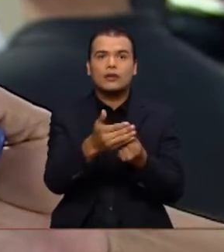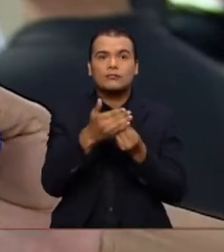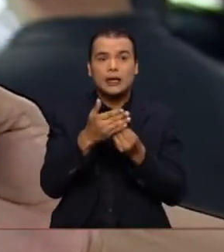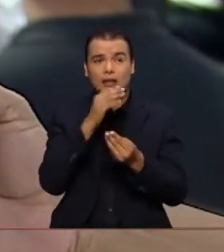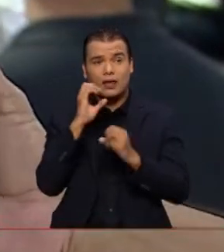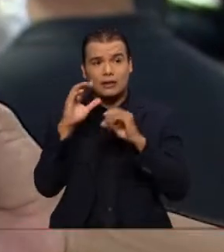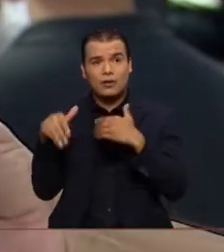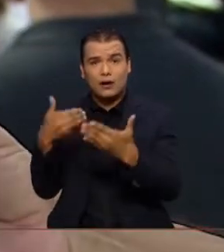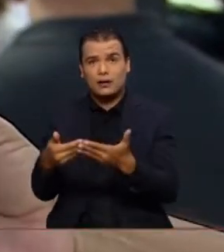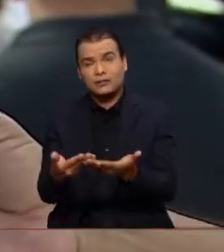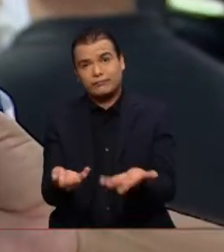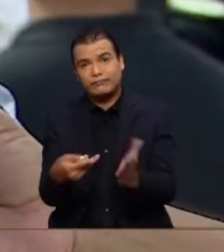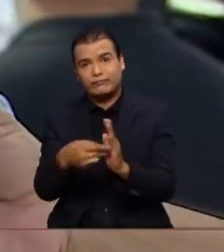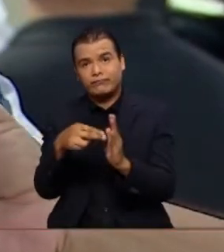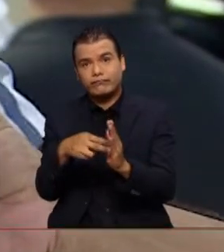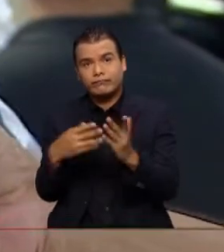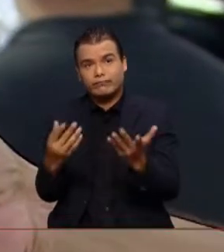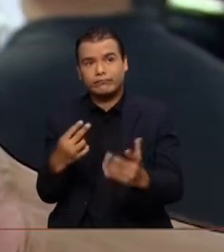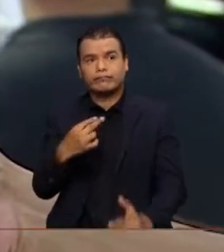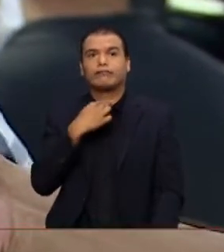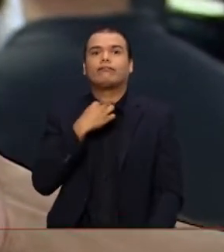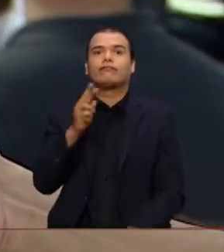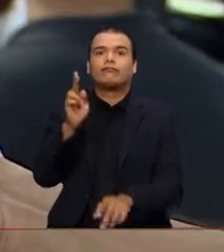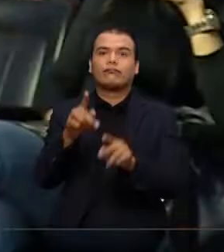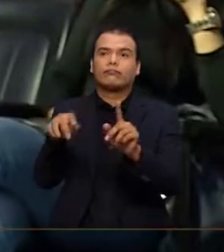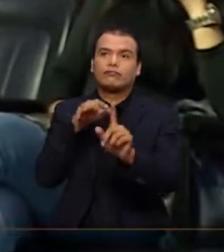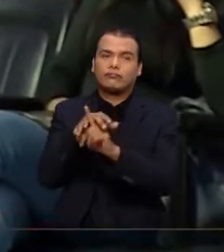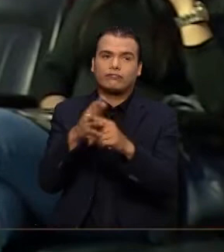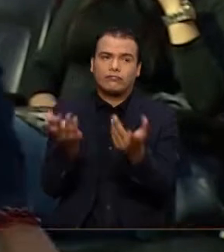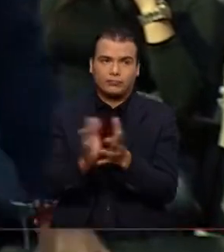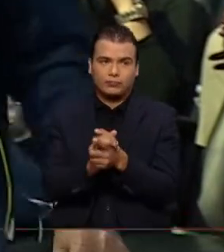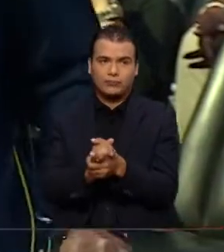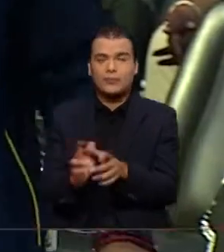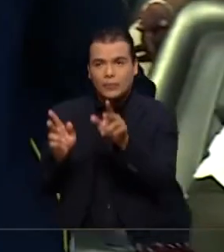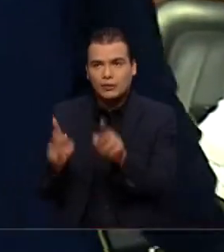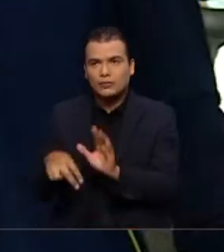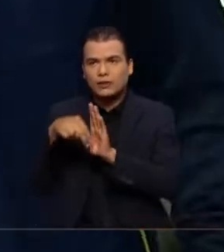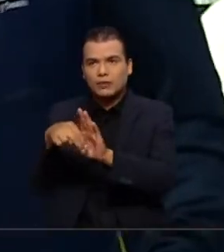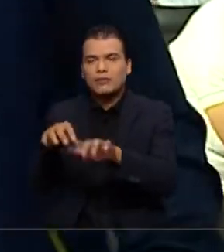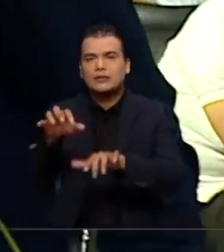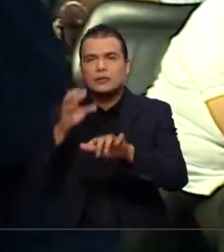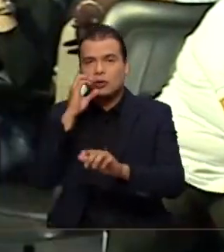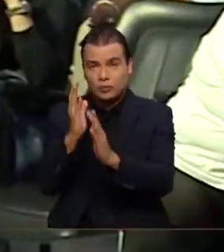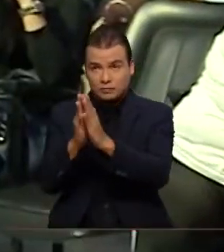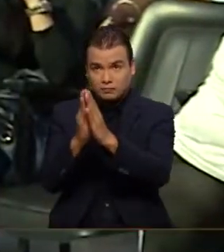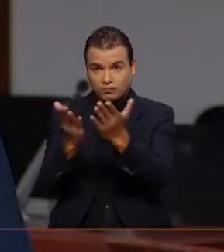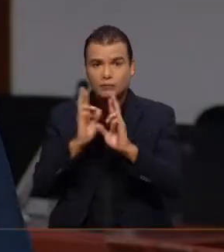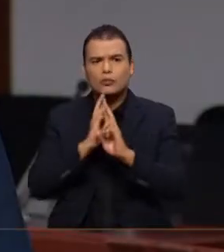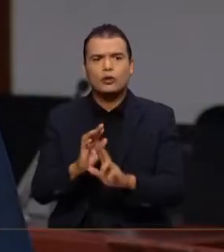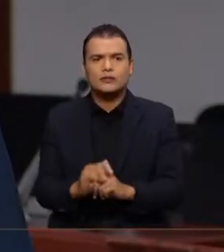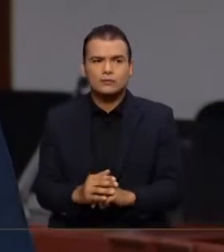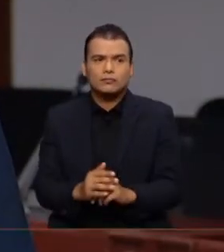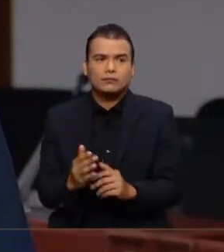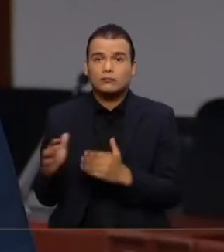nos bloqueen los sectores con basuras. A lo que el secretario de Gestión del Riesgo respondió. Hemos